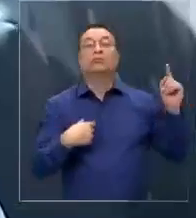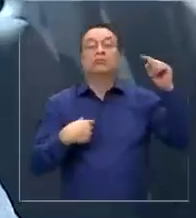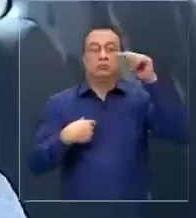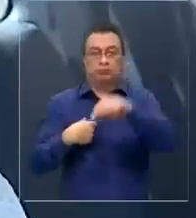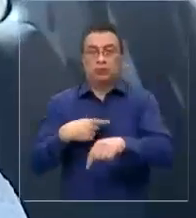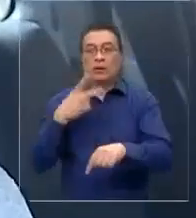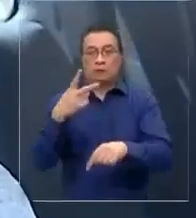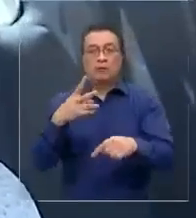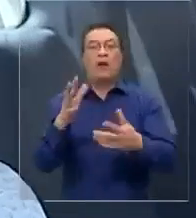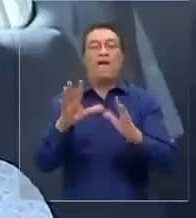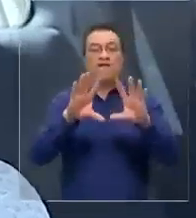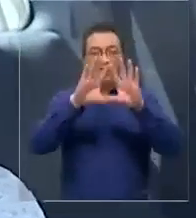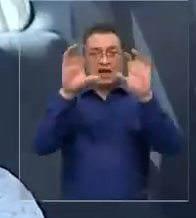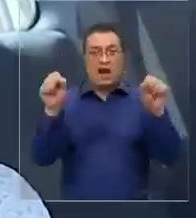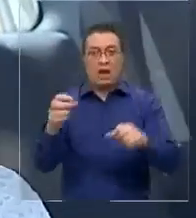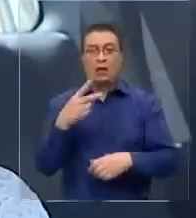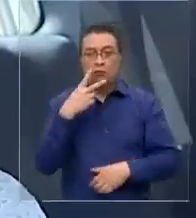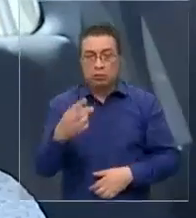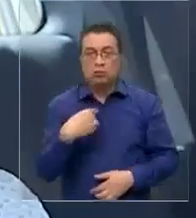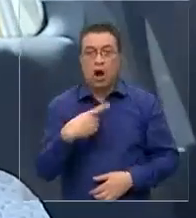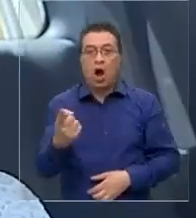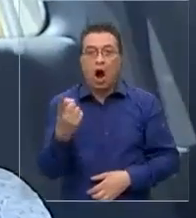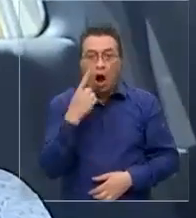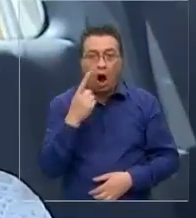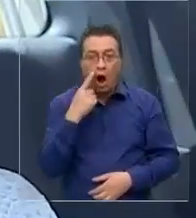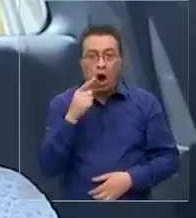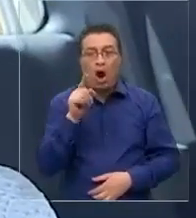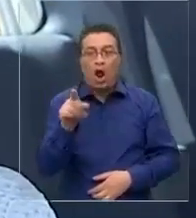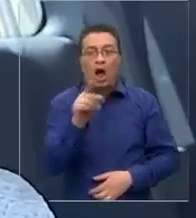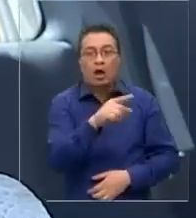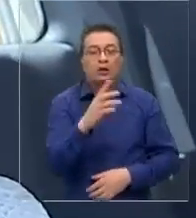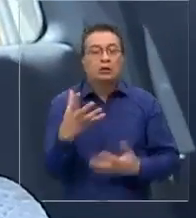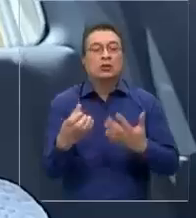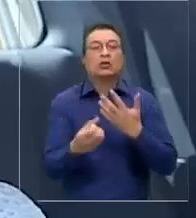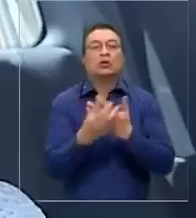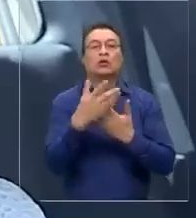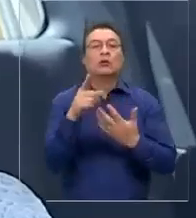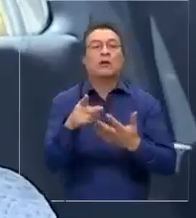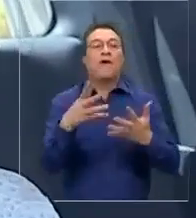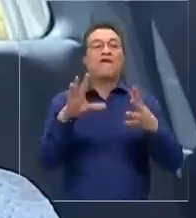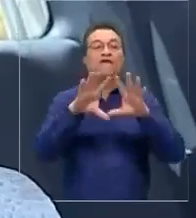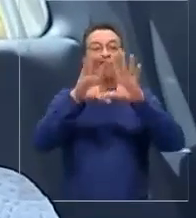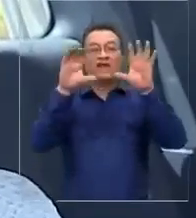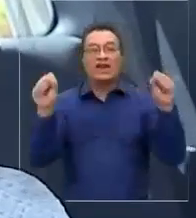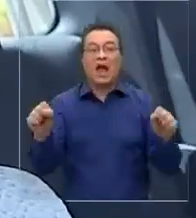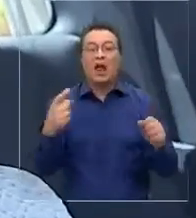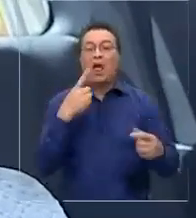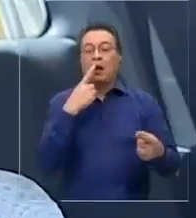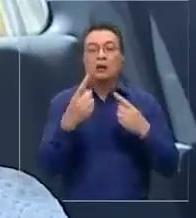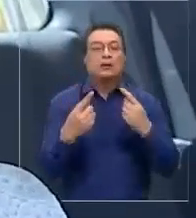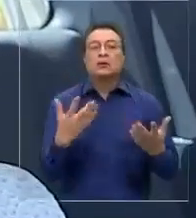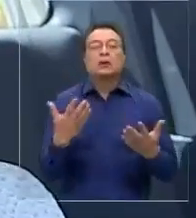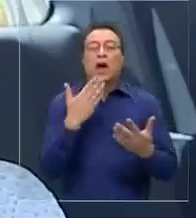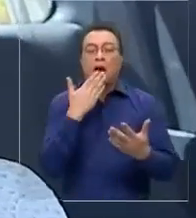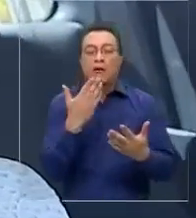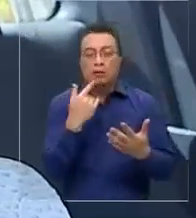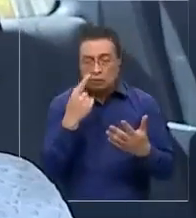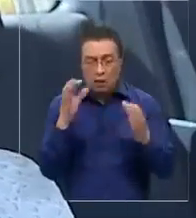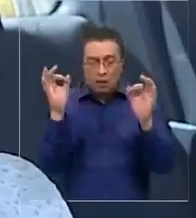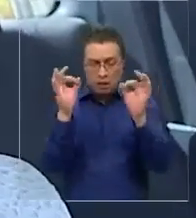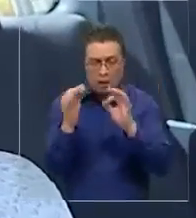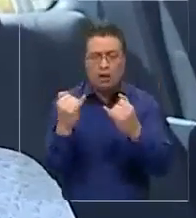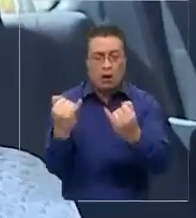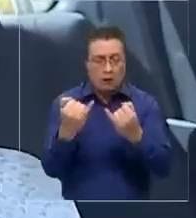fiscalía. Fue más para conocer mismo la fiscal y para tomar también un poco de